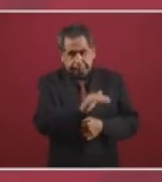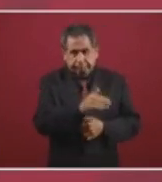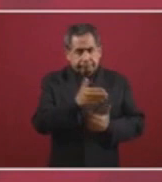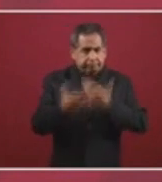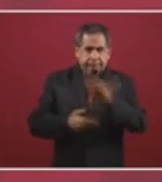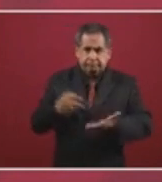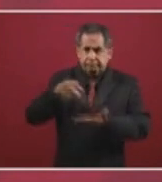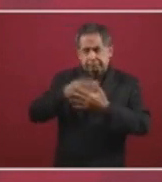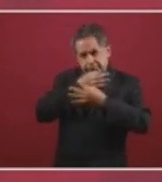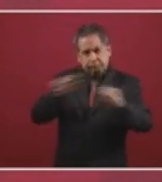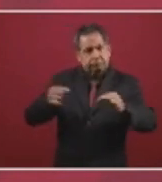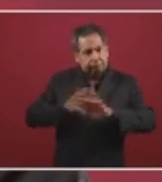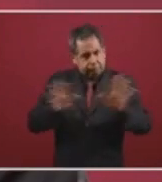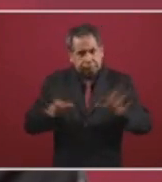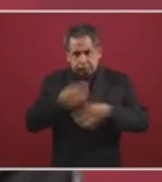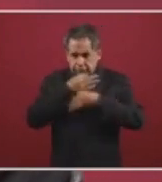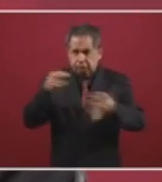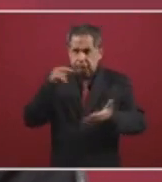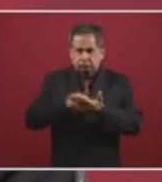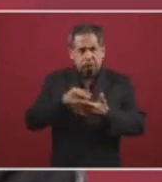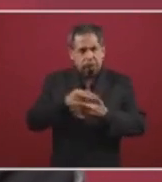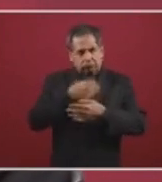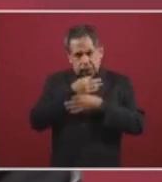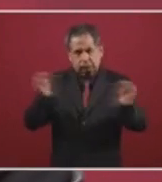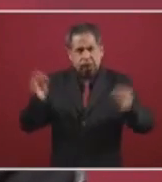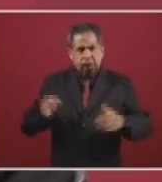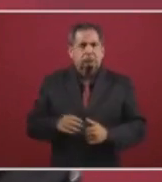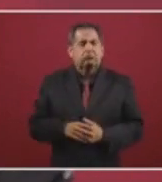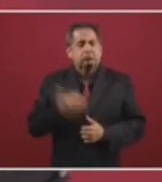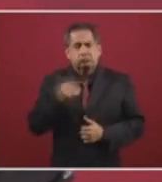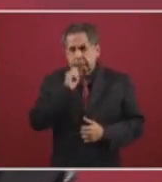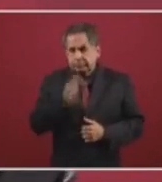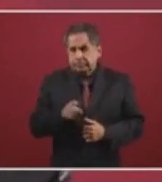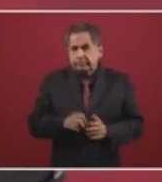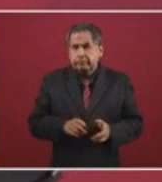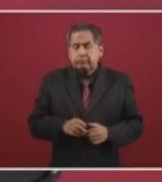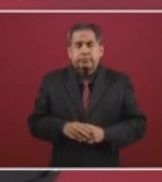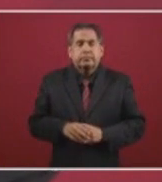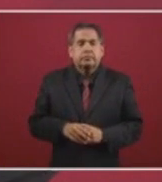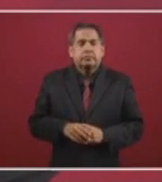ofrezca una disculpa pública. Y que